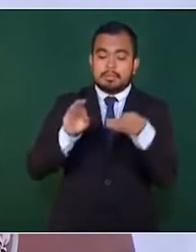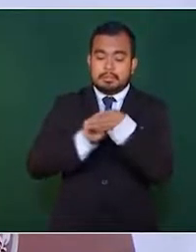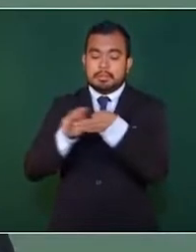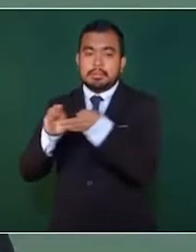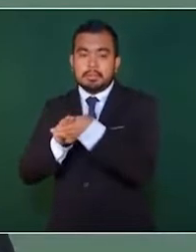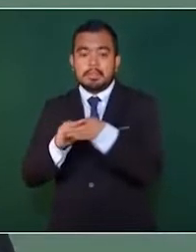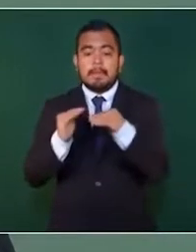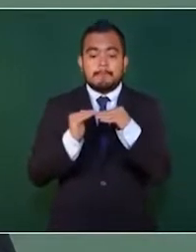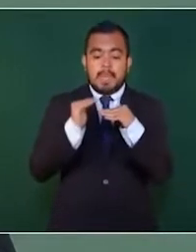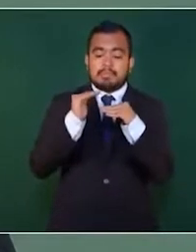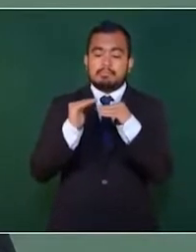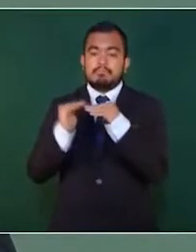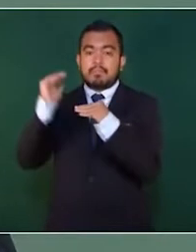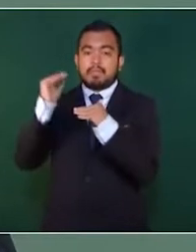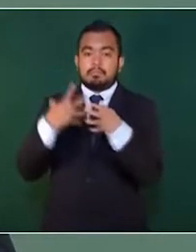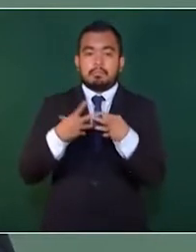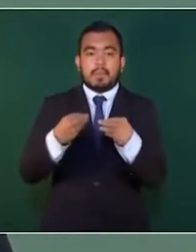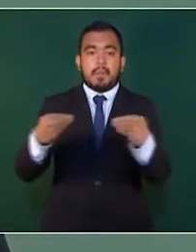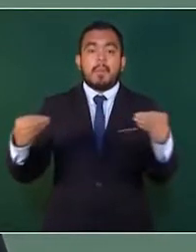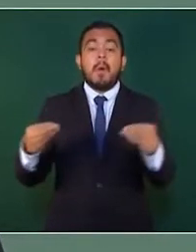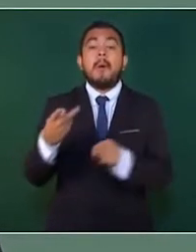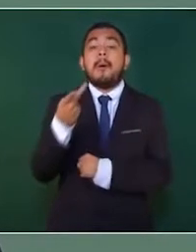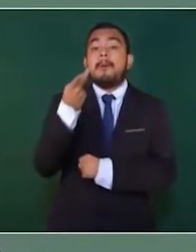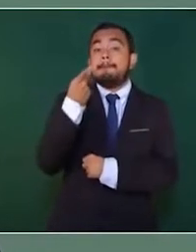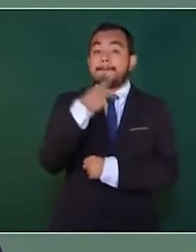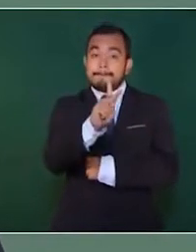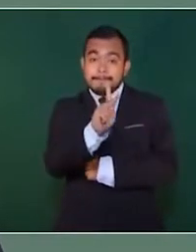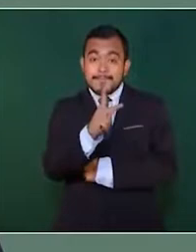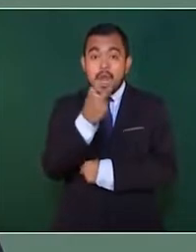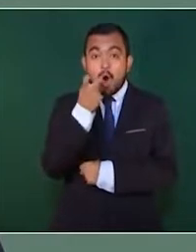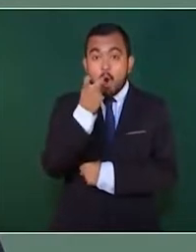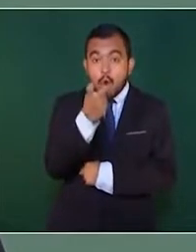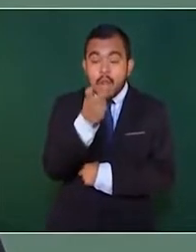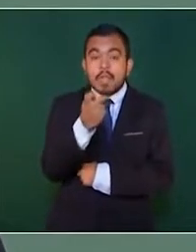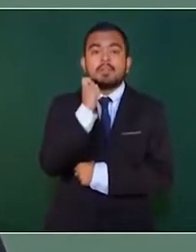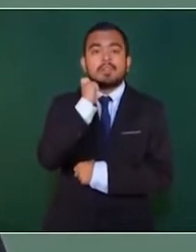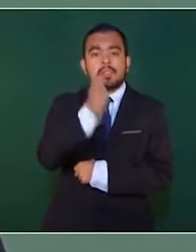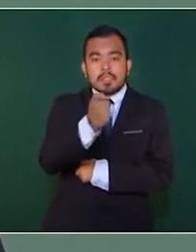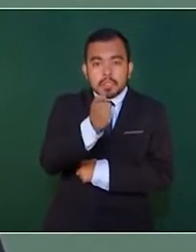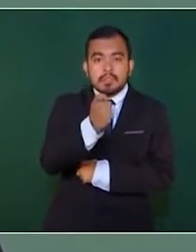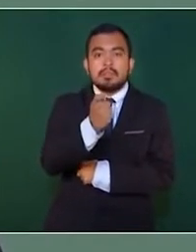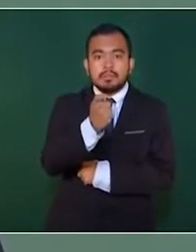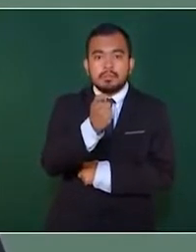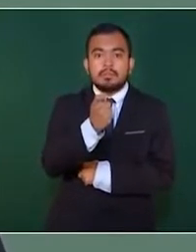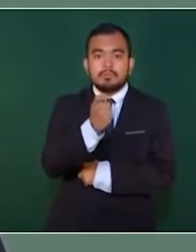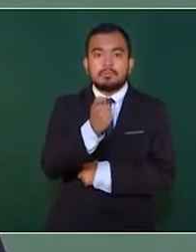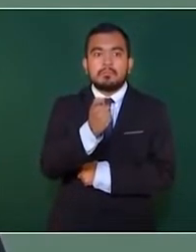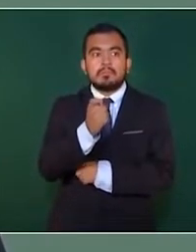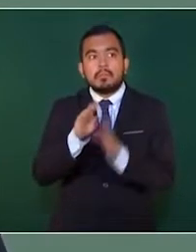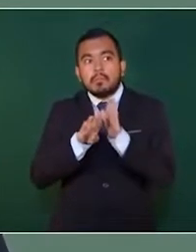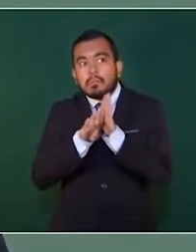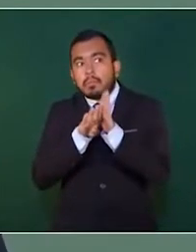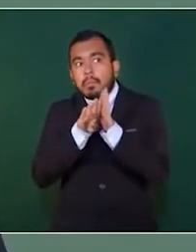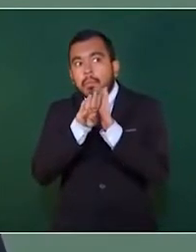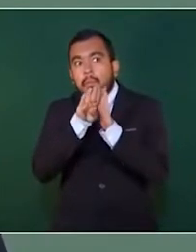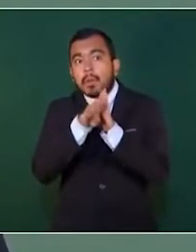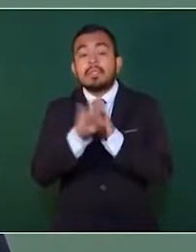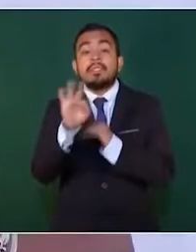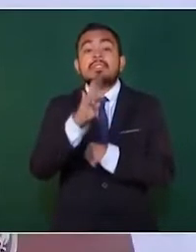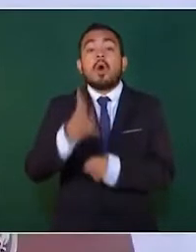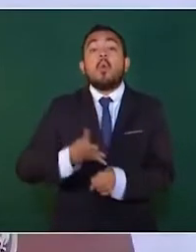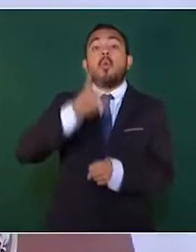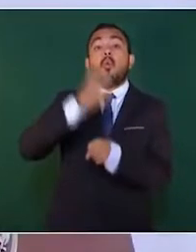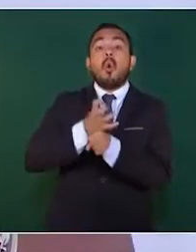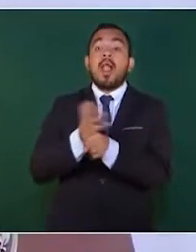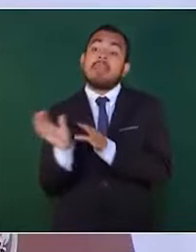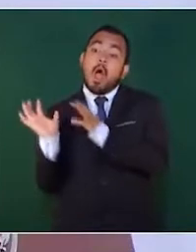pero vemos que esto no se configuró en una tendencia generalizada hacia una posible cuarta ola. De momento seguimos todavía con